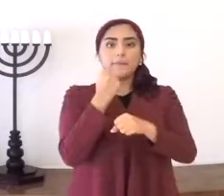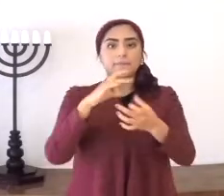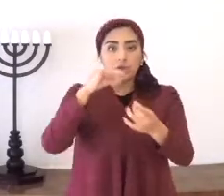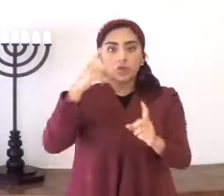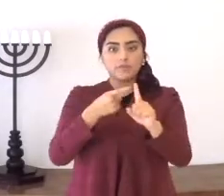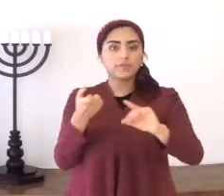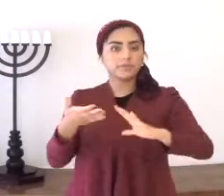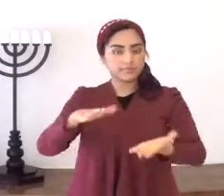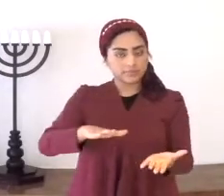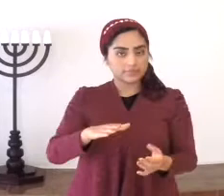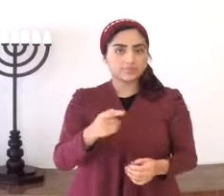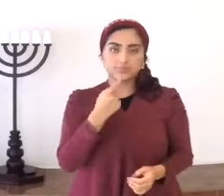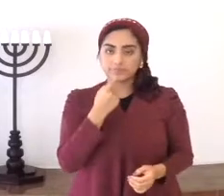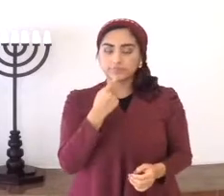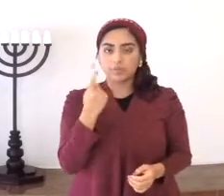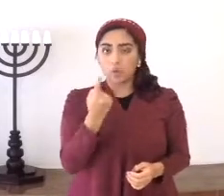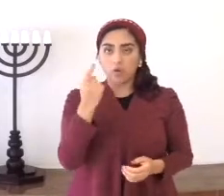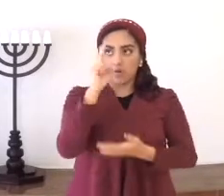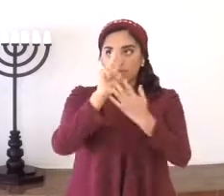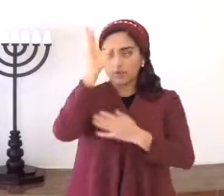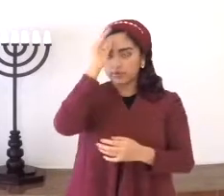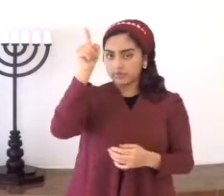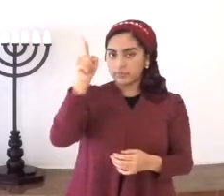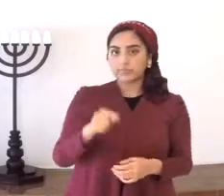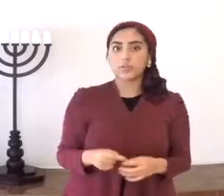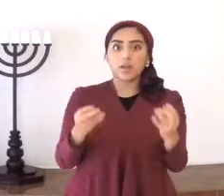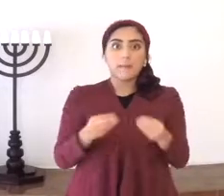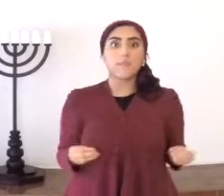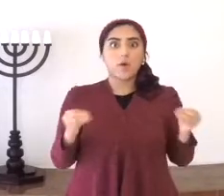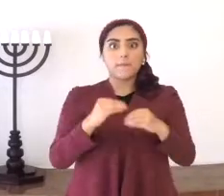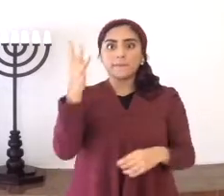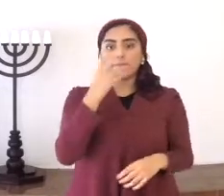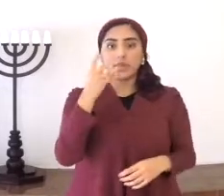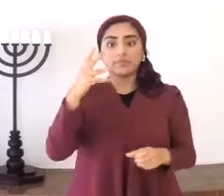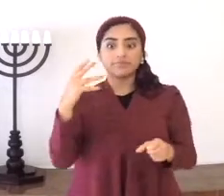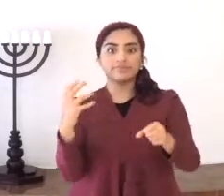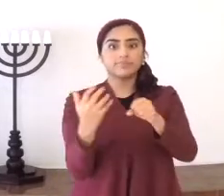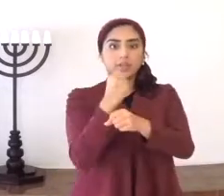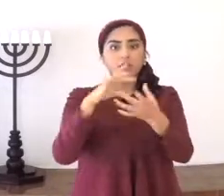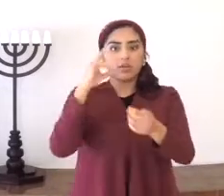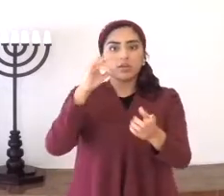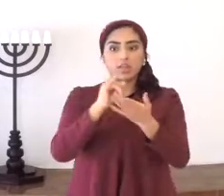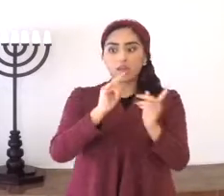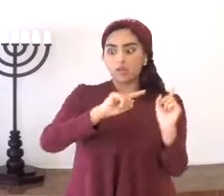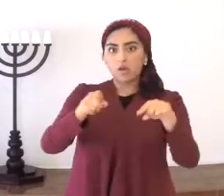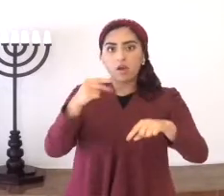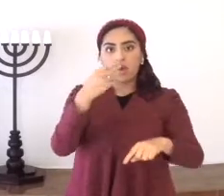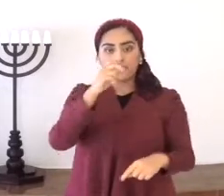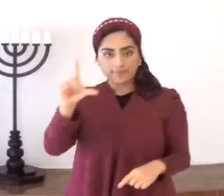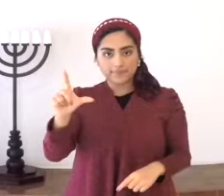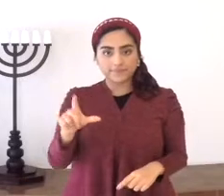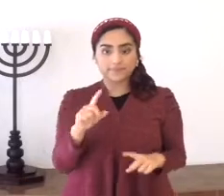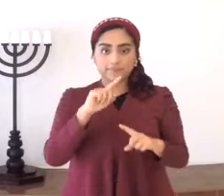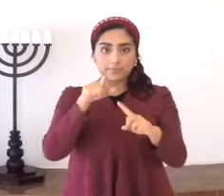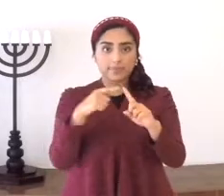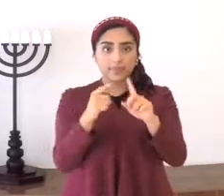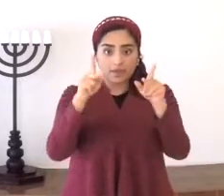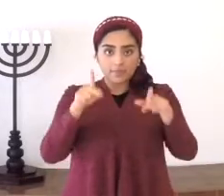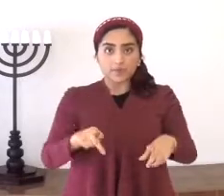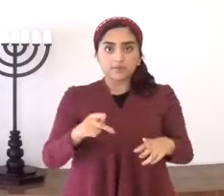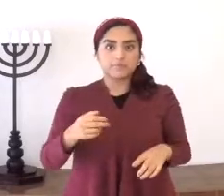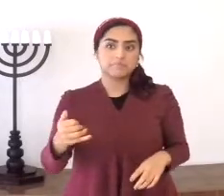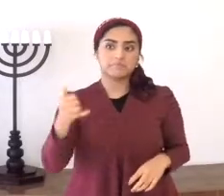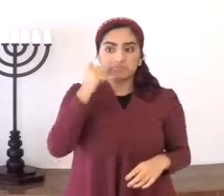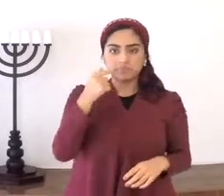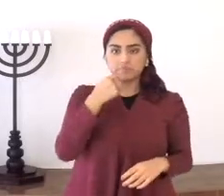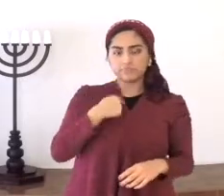hermoso rescatar almas de la muerte, por así decirlo, que vuelvo a repetir solamente es Elohim, más hermoso es rescatar almas que iban al infierno.